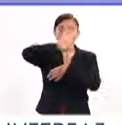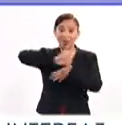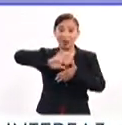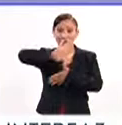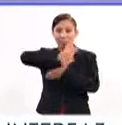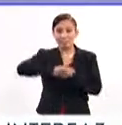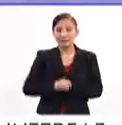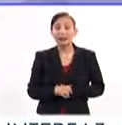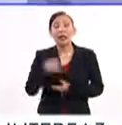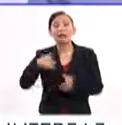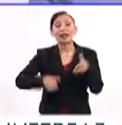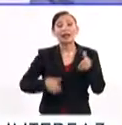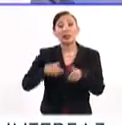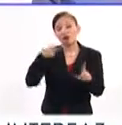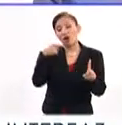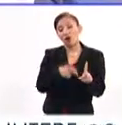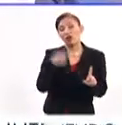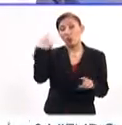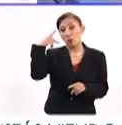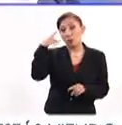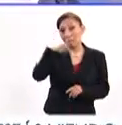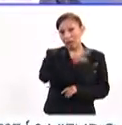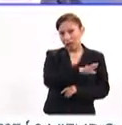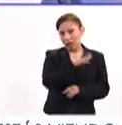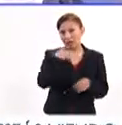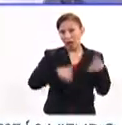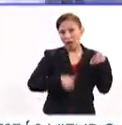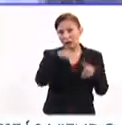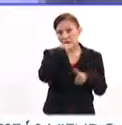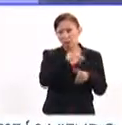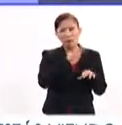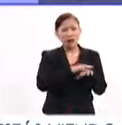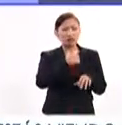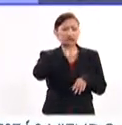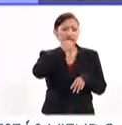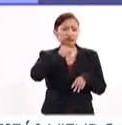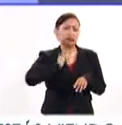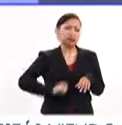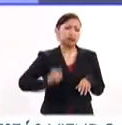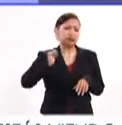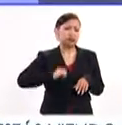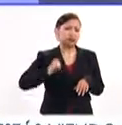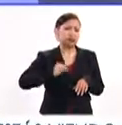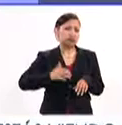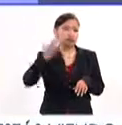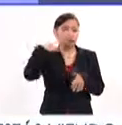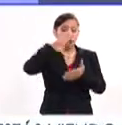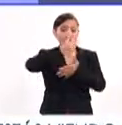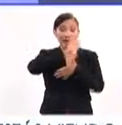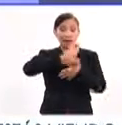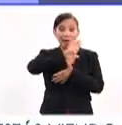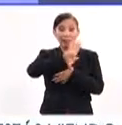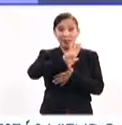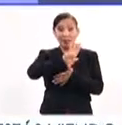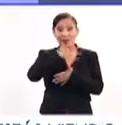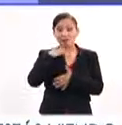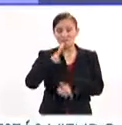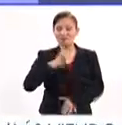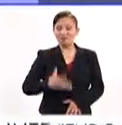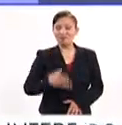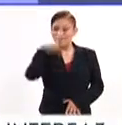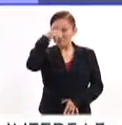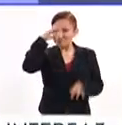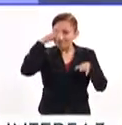continente. Es el teatro principal de Puebla. Ajá. Es el más viejo del continente americano,